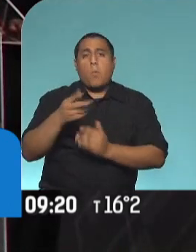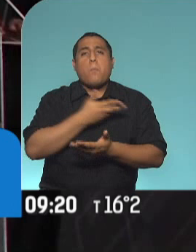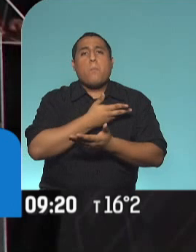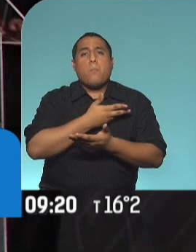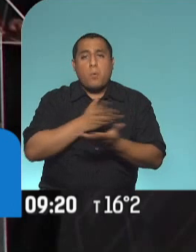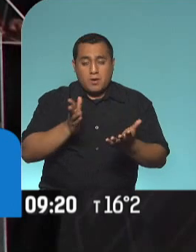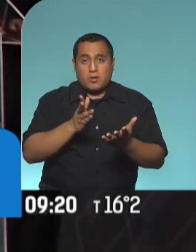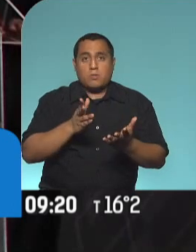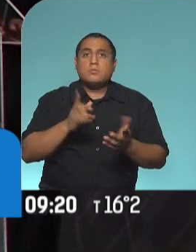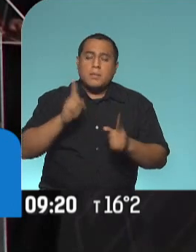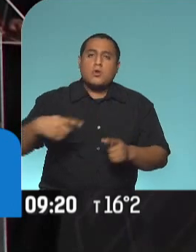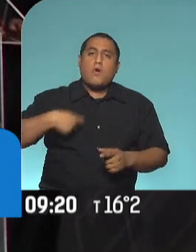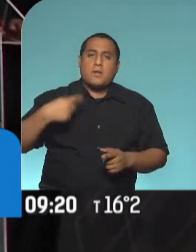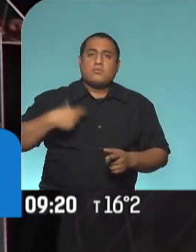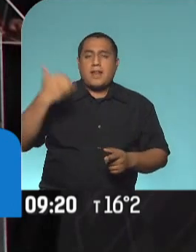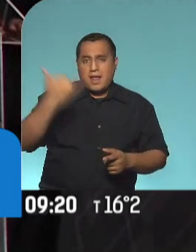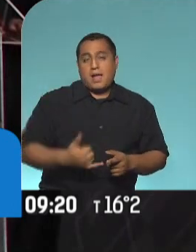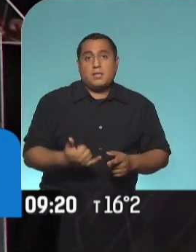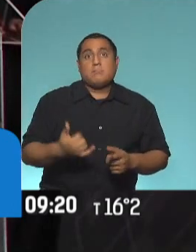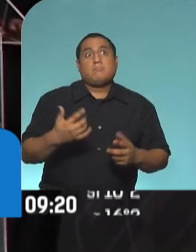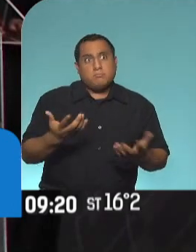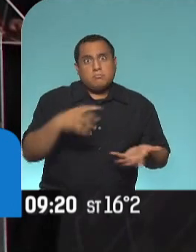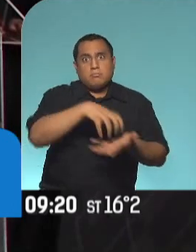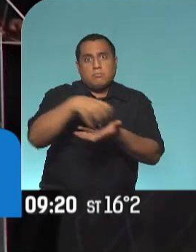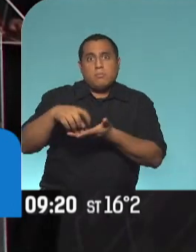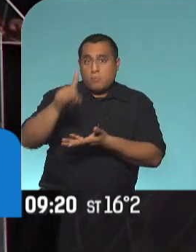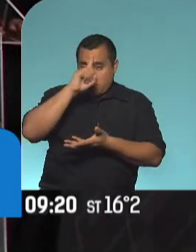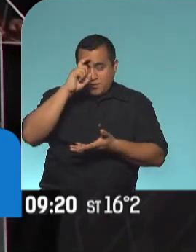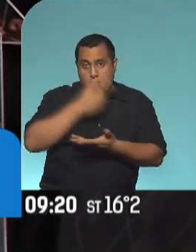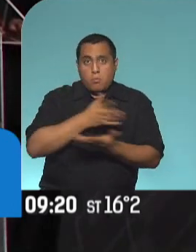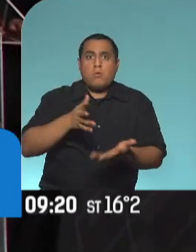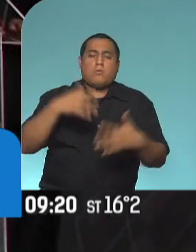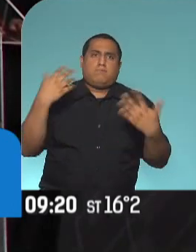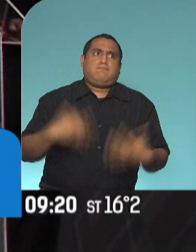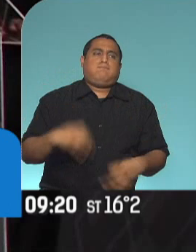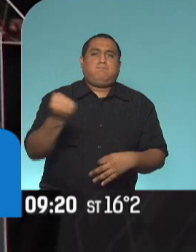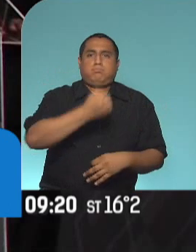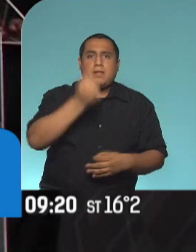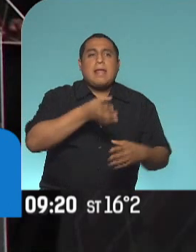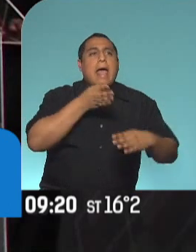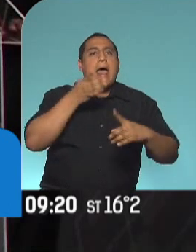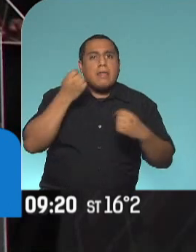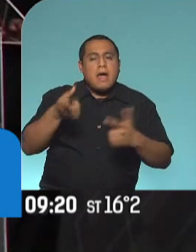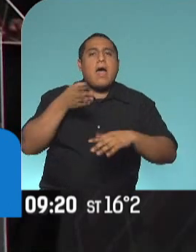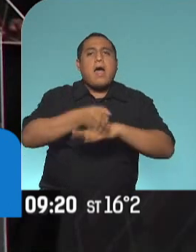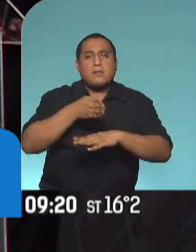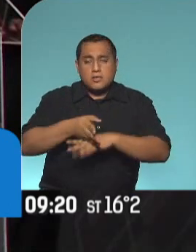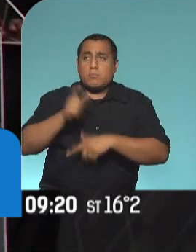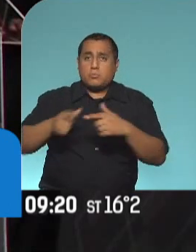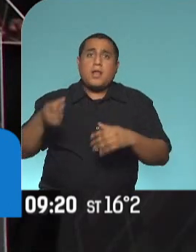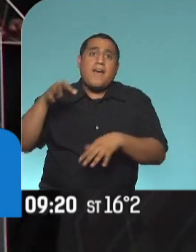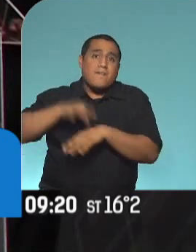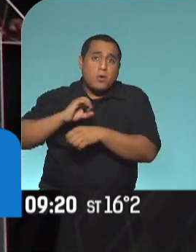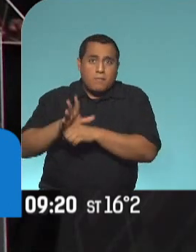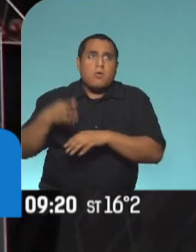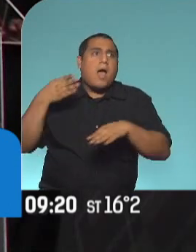obra social. Como vemos, el sistema público ha sido fundamental para garantizar el acceso universal a la atención por la patología COVID,